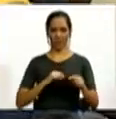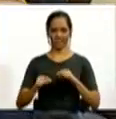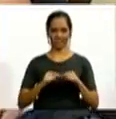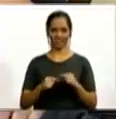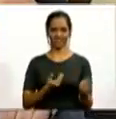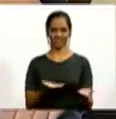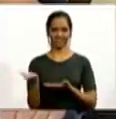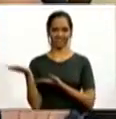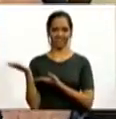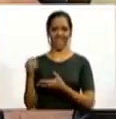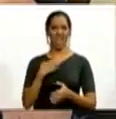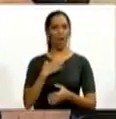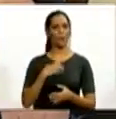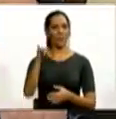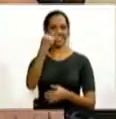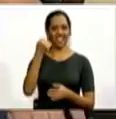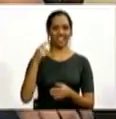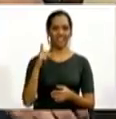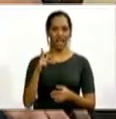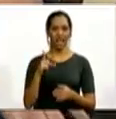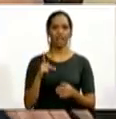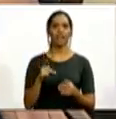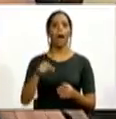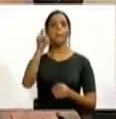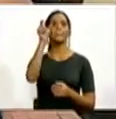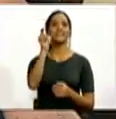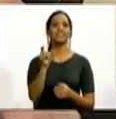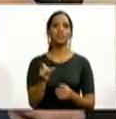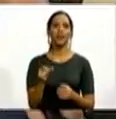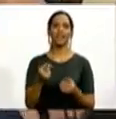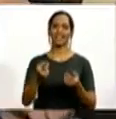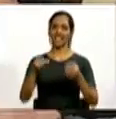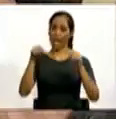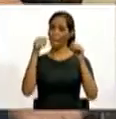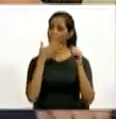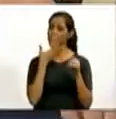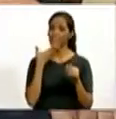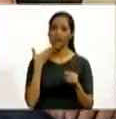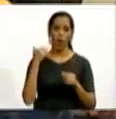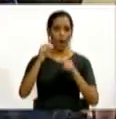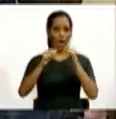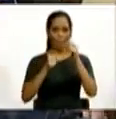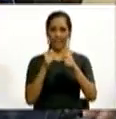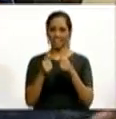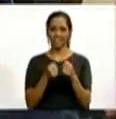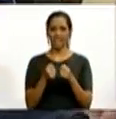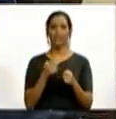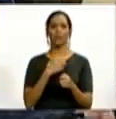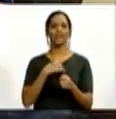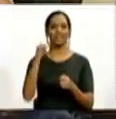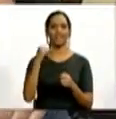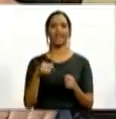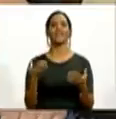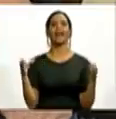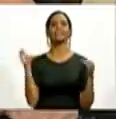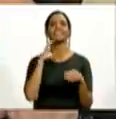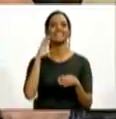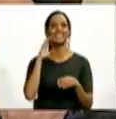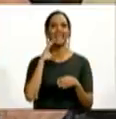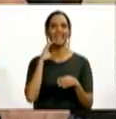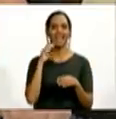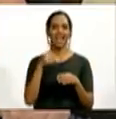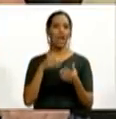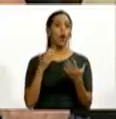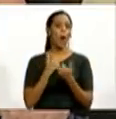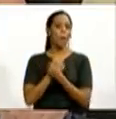ruédalo por ahí. Enamórate con ZK. La persona que envíe el mejor mensaje, enamórate con ZK, estará participando en una cena romántica con el señor